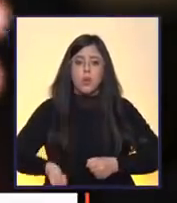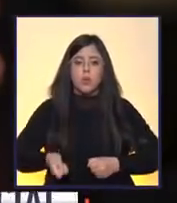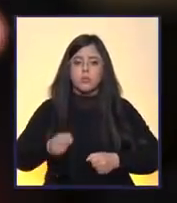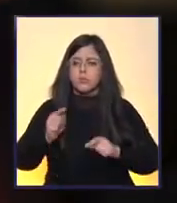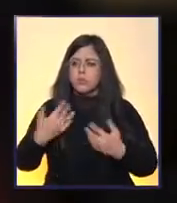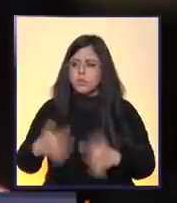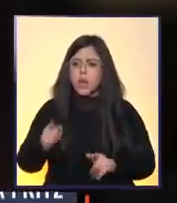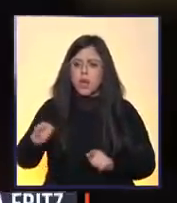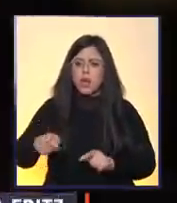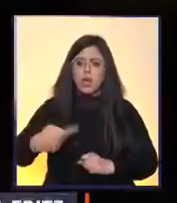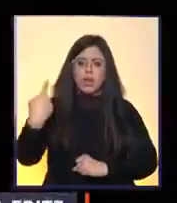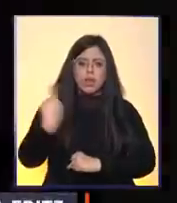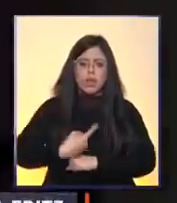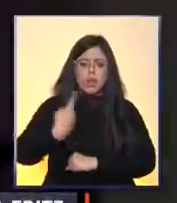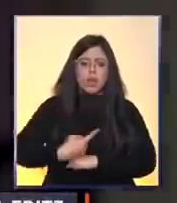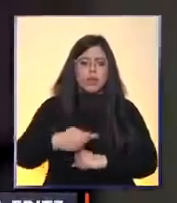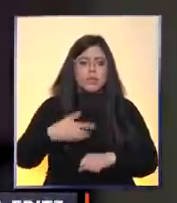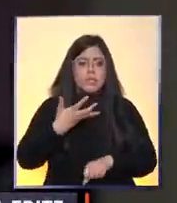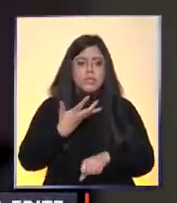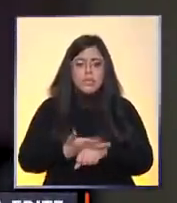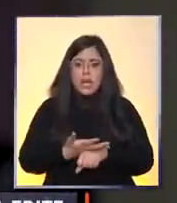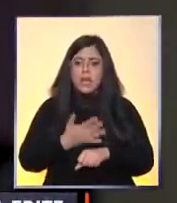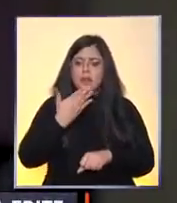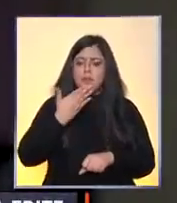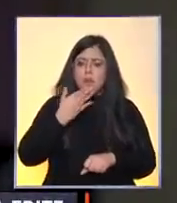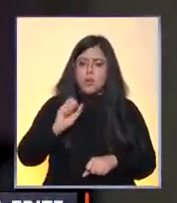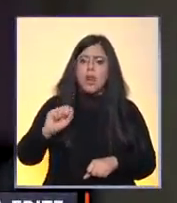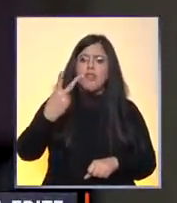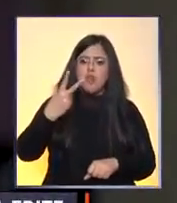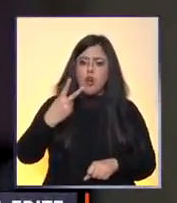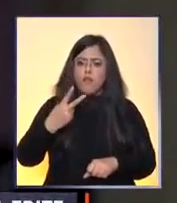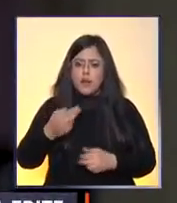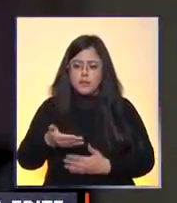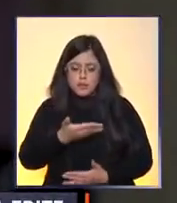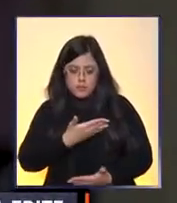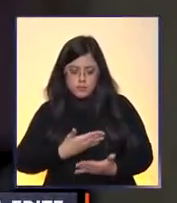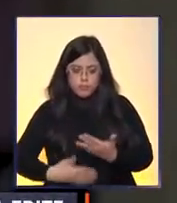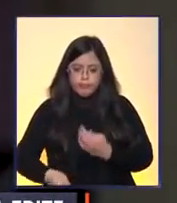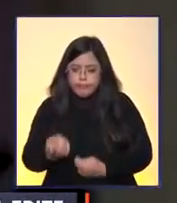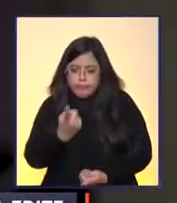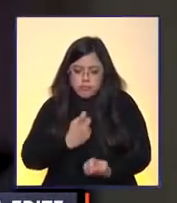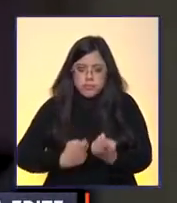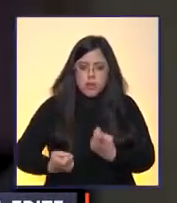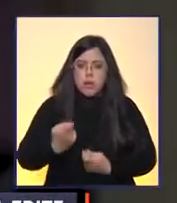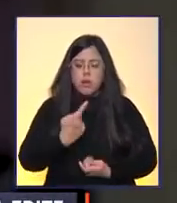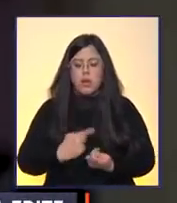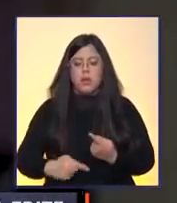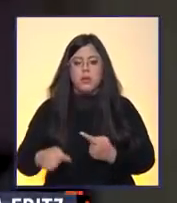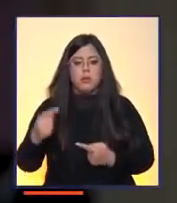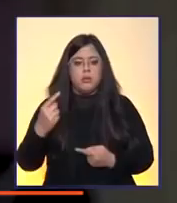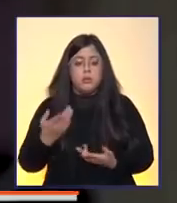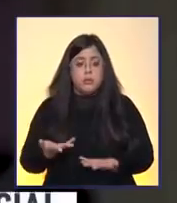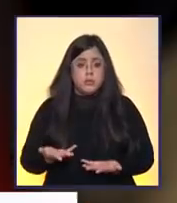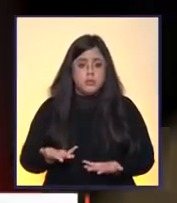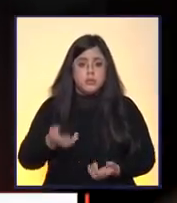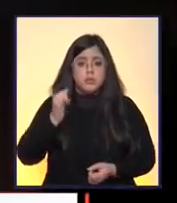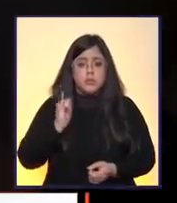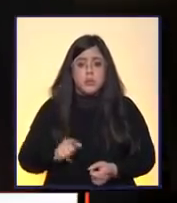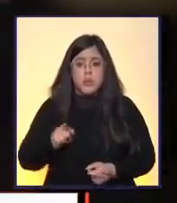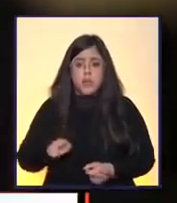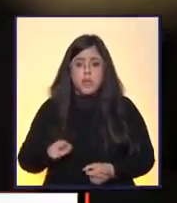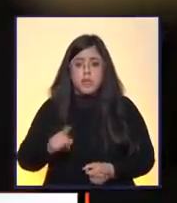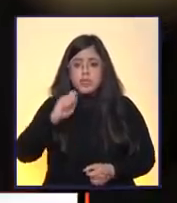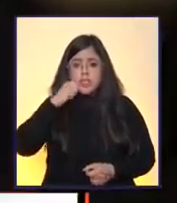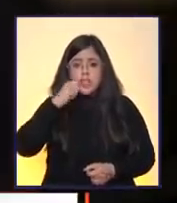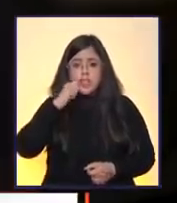daba, dentro de todo había una doble intención. Siempre hubo una doble intención. Y esa doble intención fue siempre mantenernos